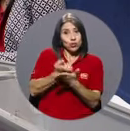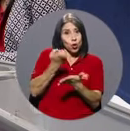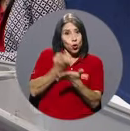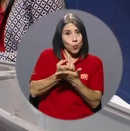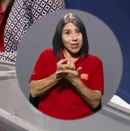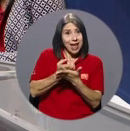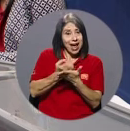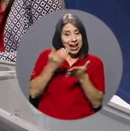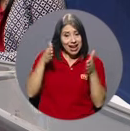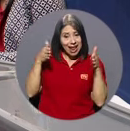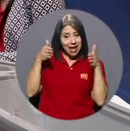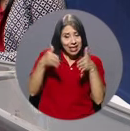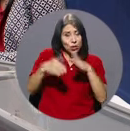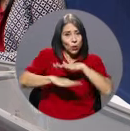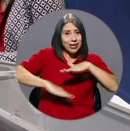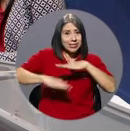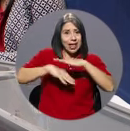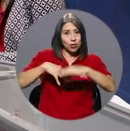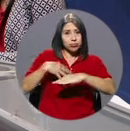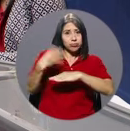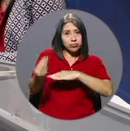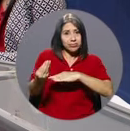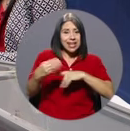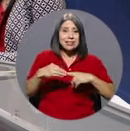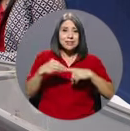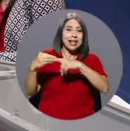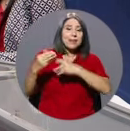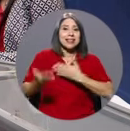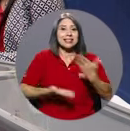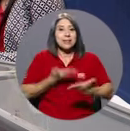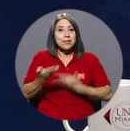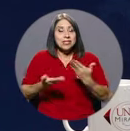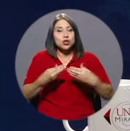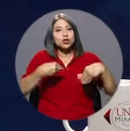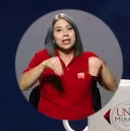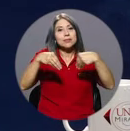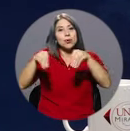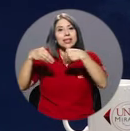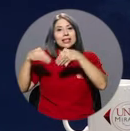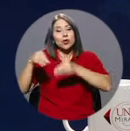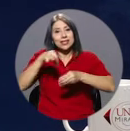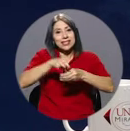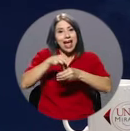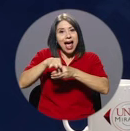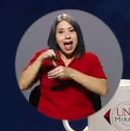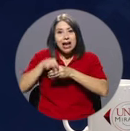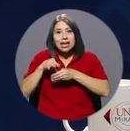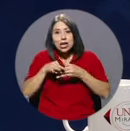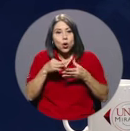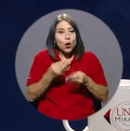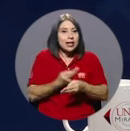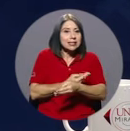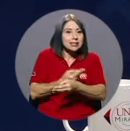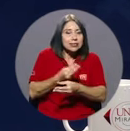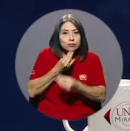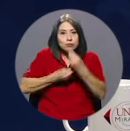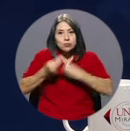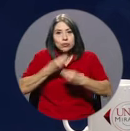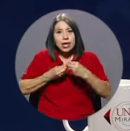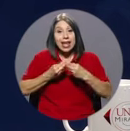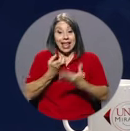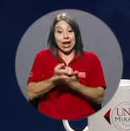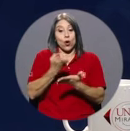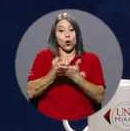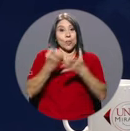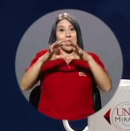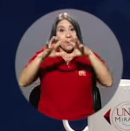sector externo, ¿verdad?, particularmente la parte de servicios y exportaciones de bienes agrícolas también, ¿verdad? La economía mundial se espera